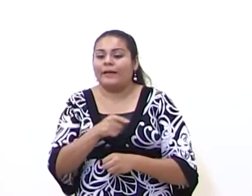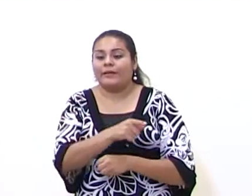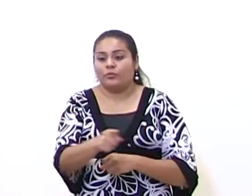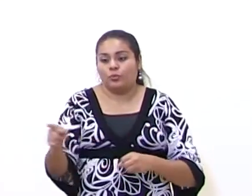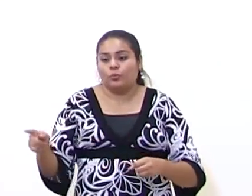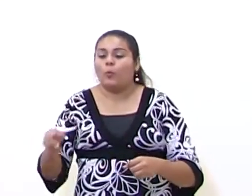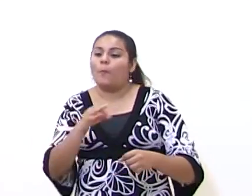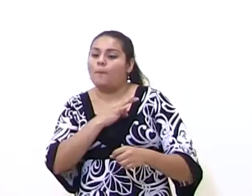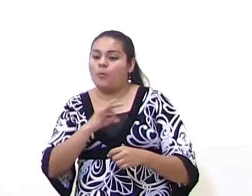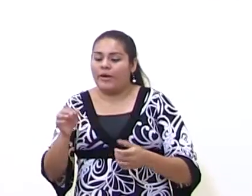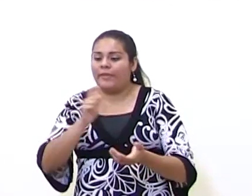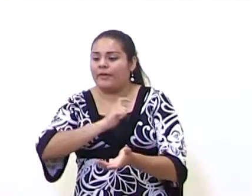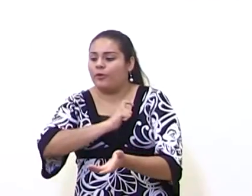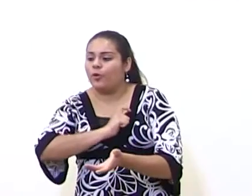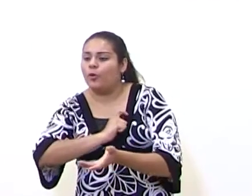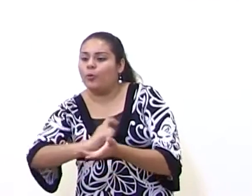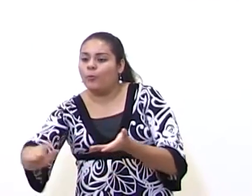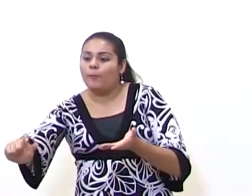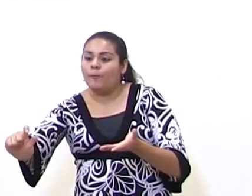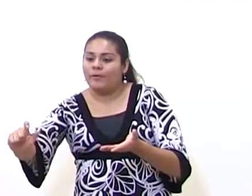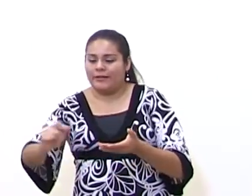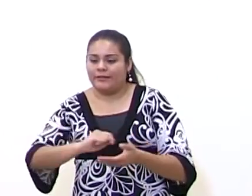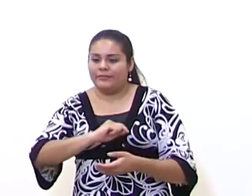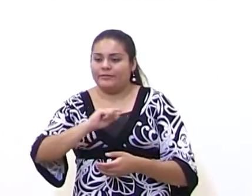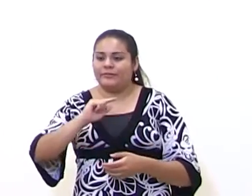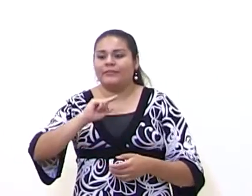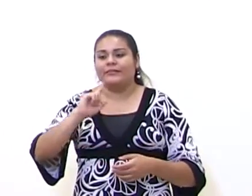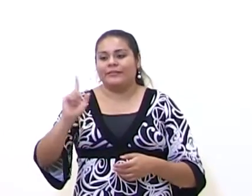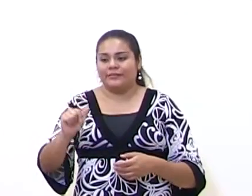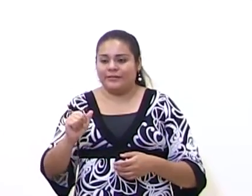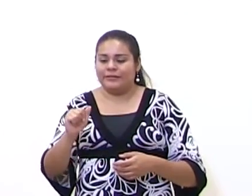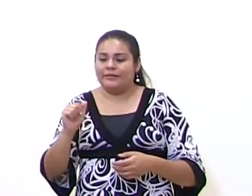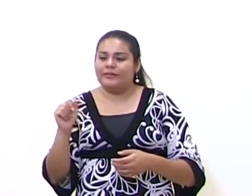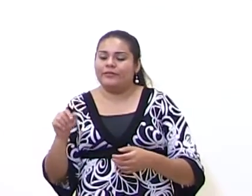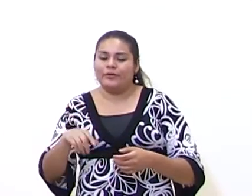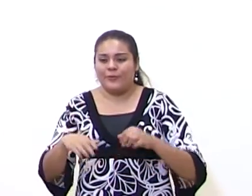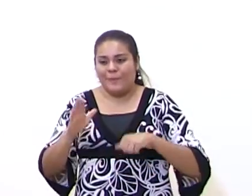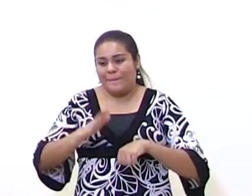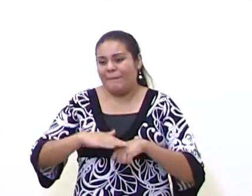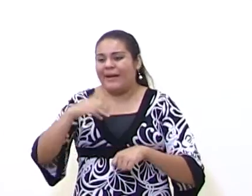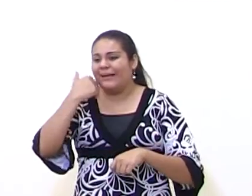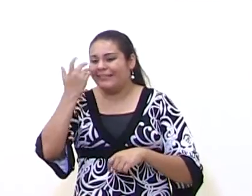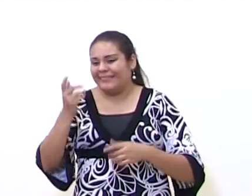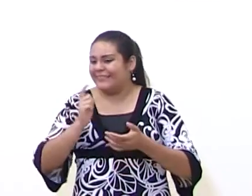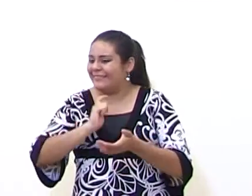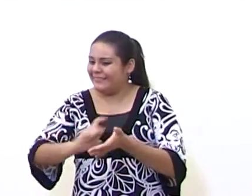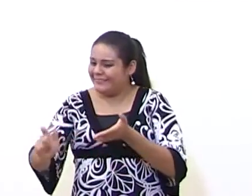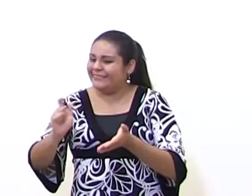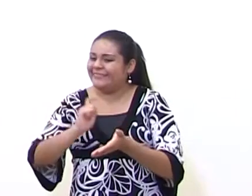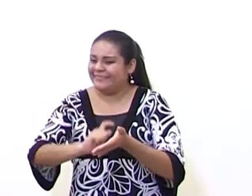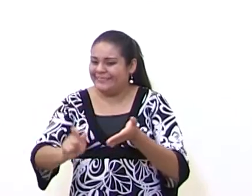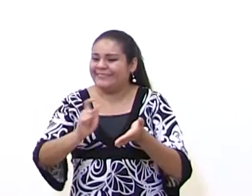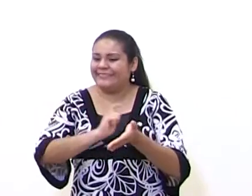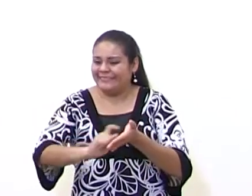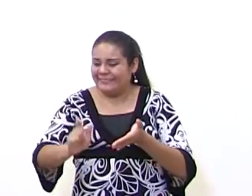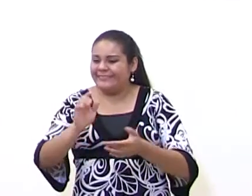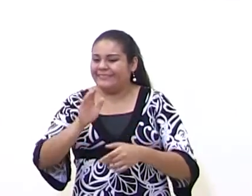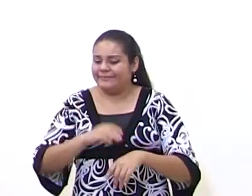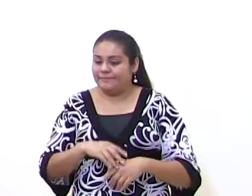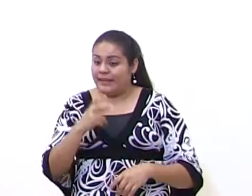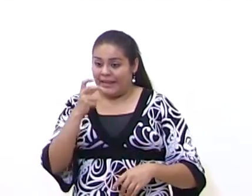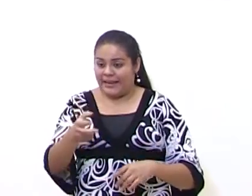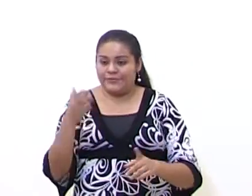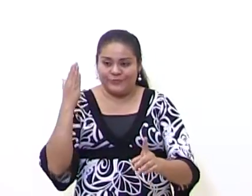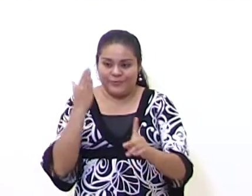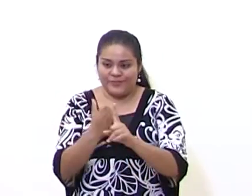compres ese producto y te conviertas, claro está, en un cliente asiduo, no solo en esa tienda, sino